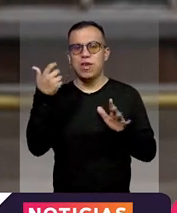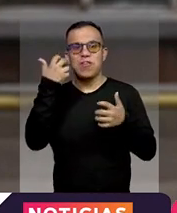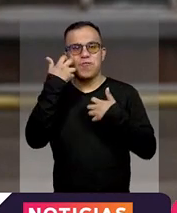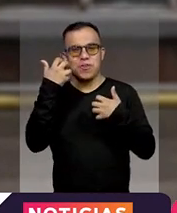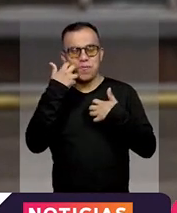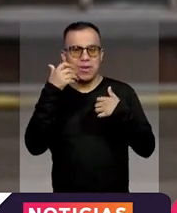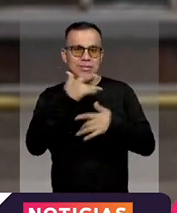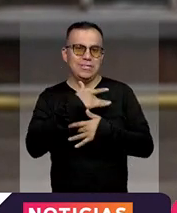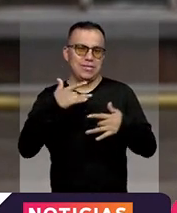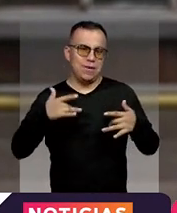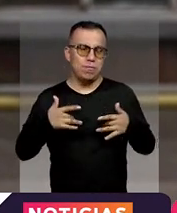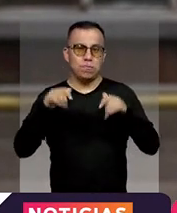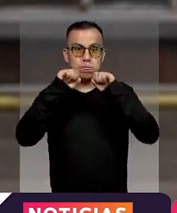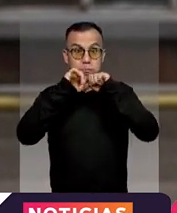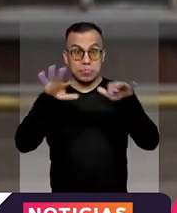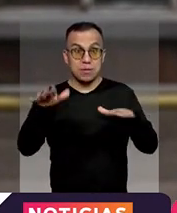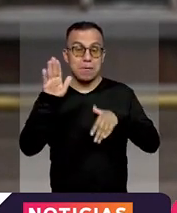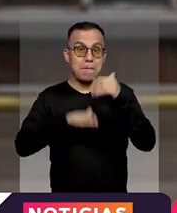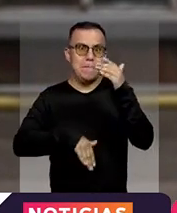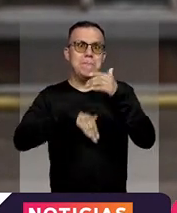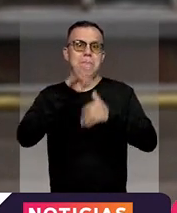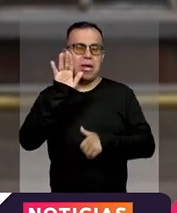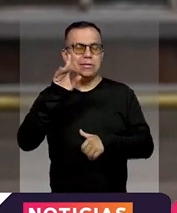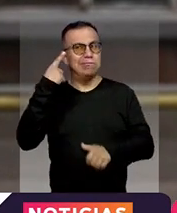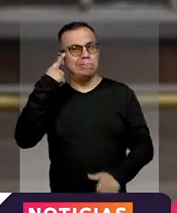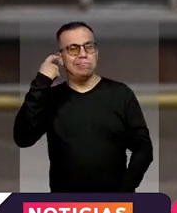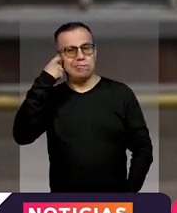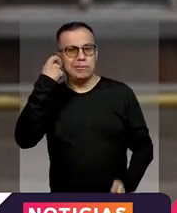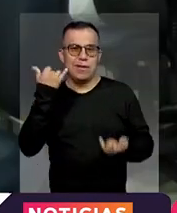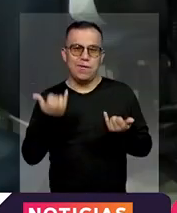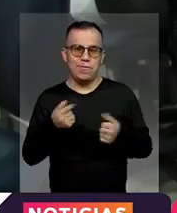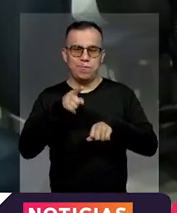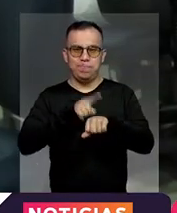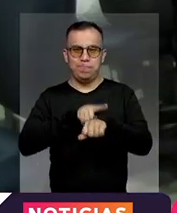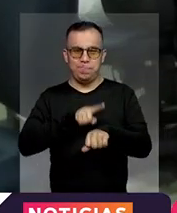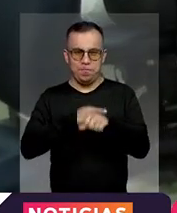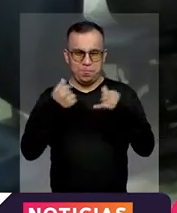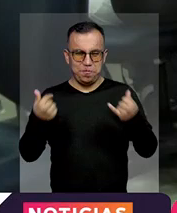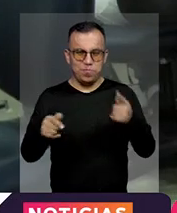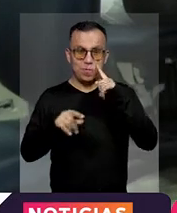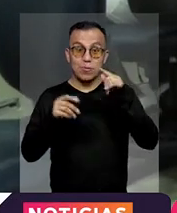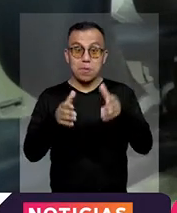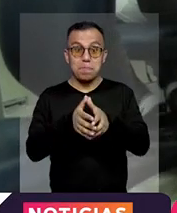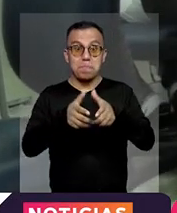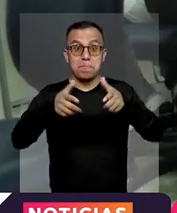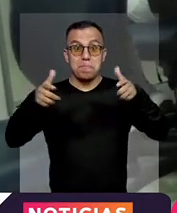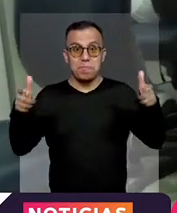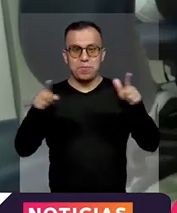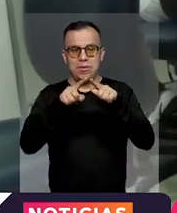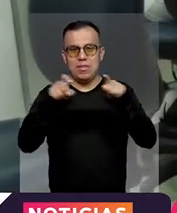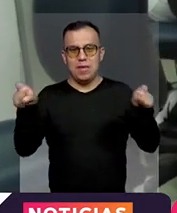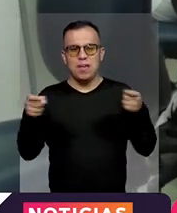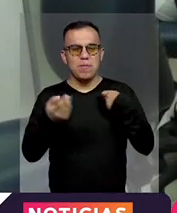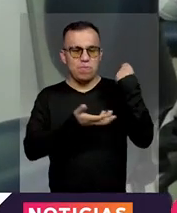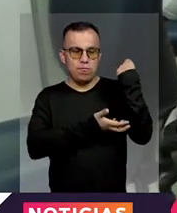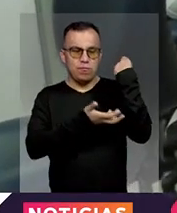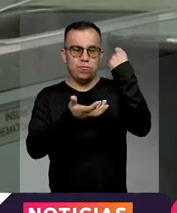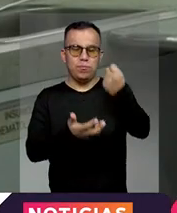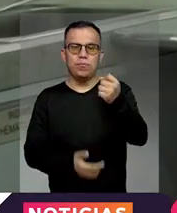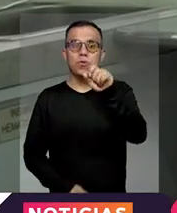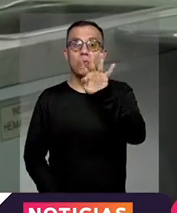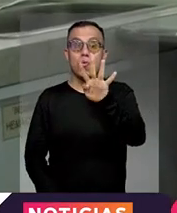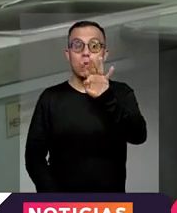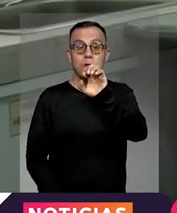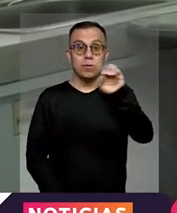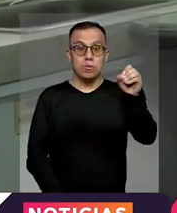salud pública que son nuestro gran desafío en este momento. La ampliación de capacidad de este laboratorio tuvo un costo de 400